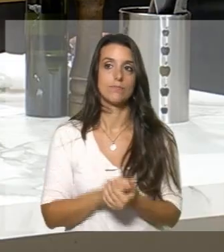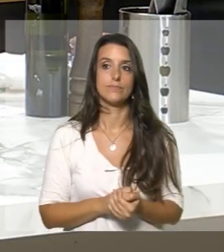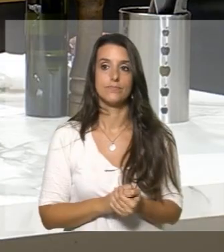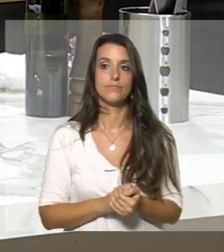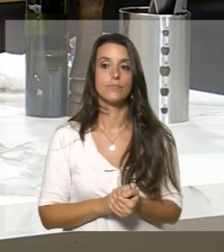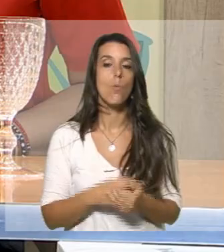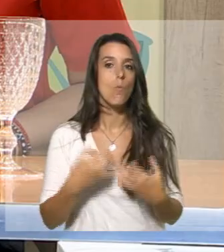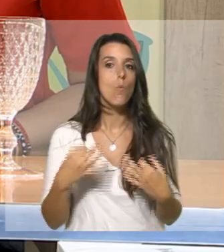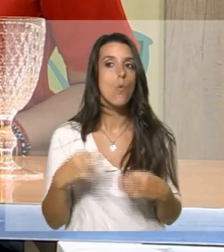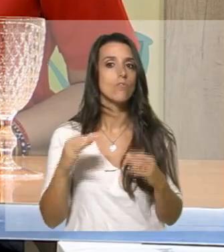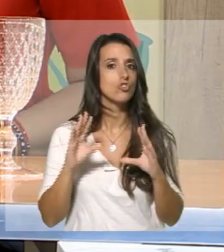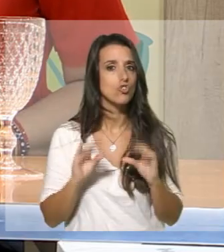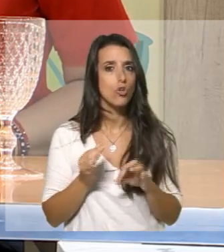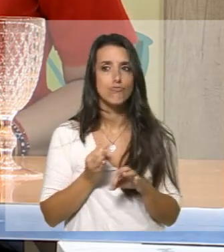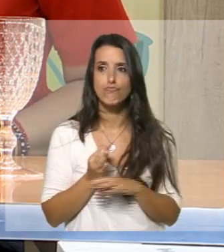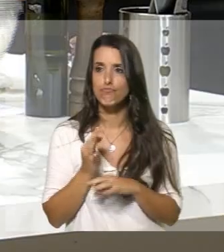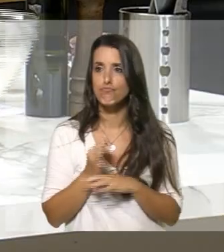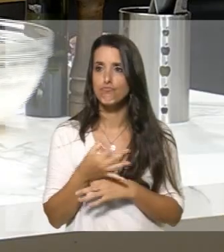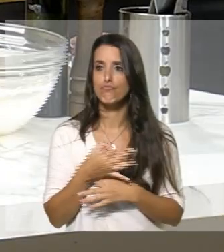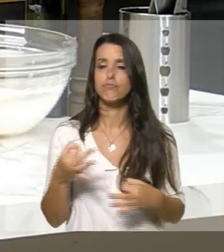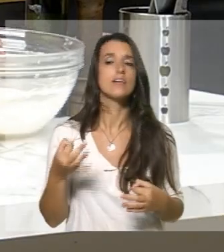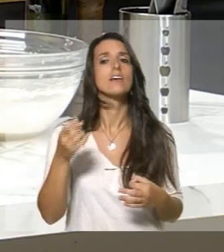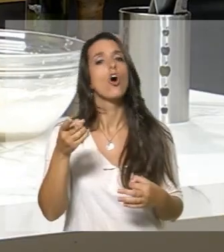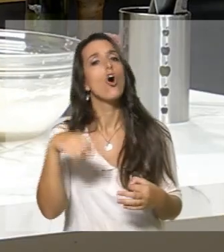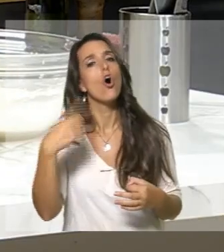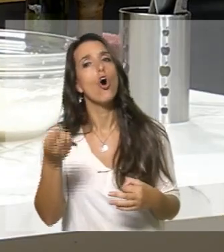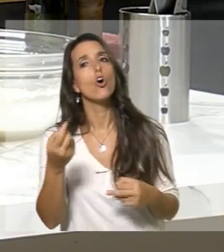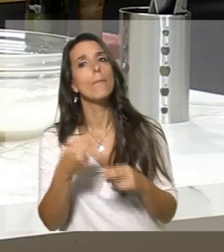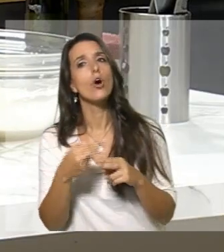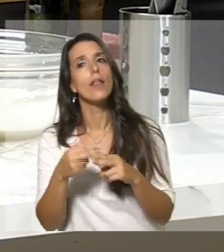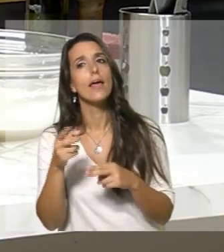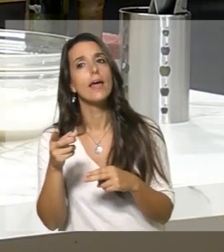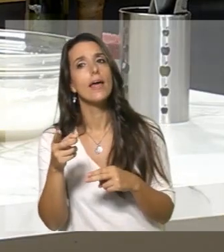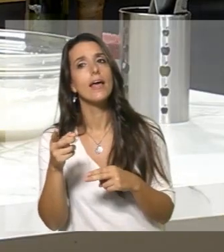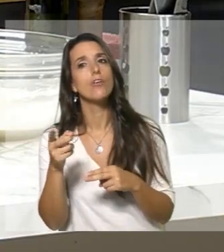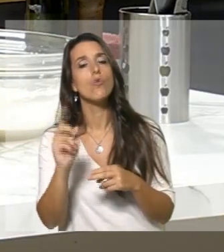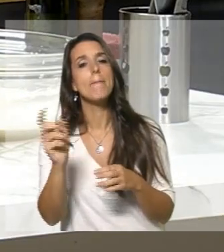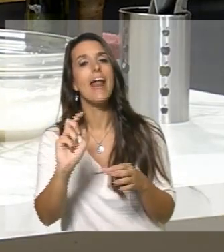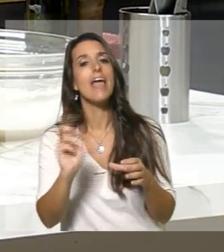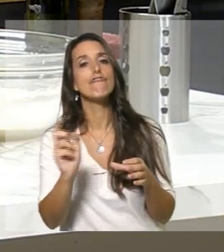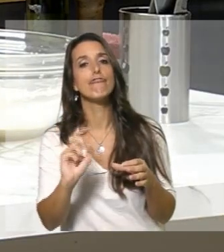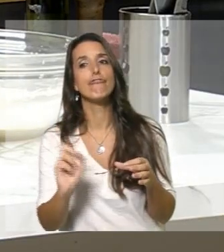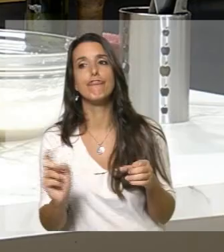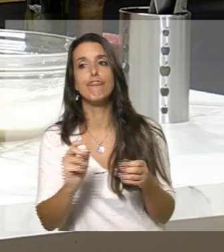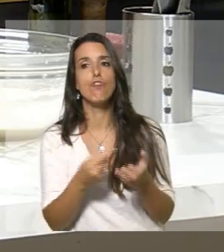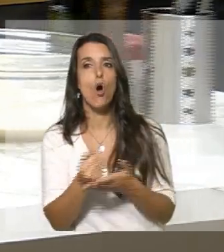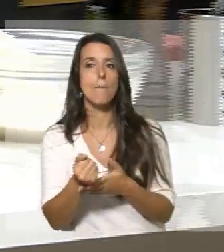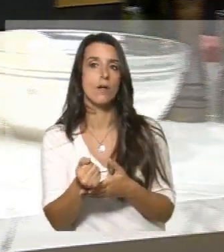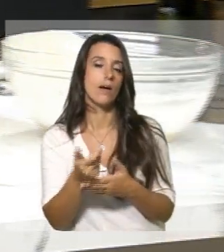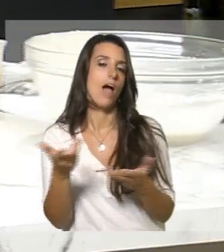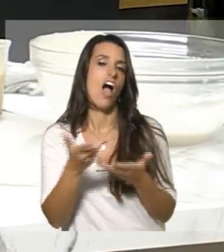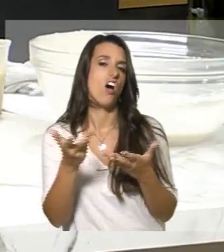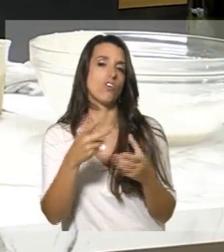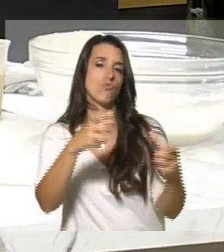Muy bien, todos los maritips. El desmoldante es otra cosa. Desmoldante es algo, claro, es un spray que se compra. Sí, hoy por hoy hay